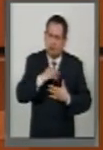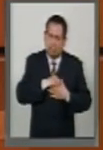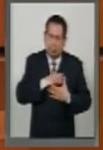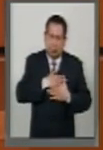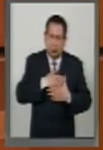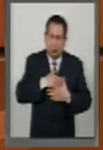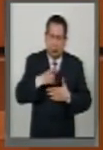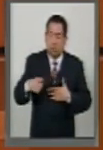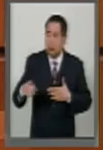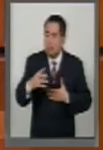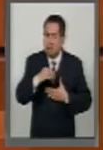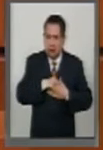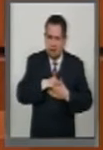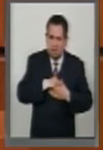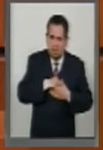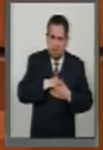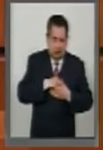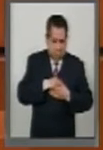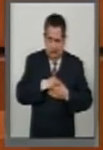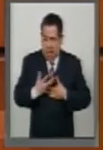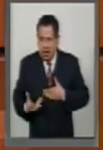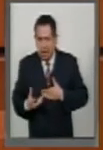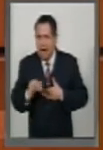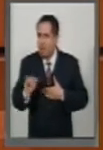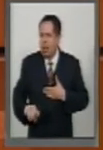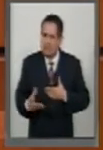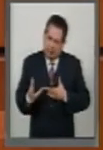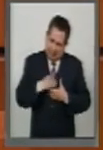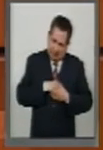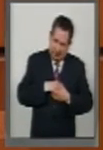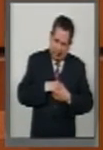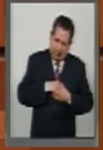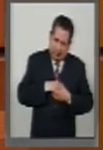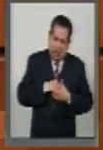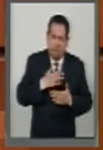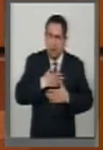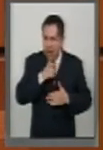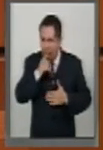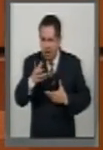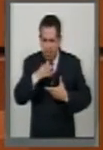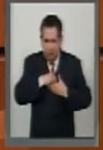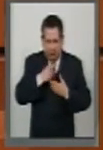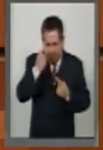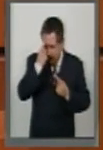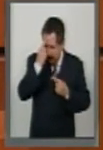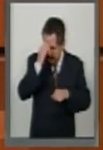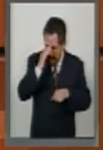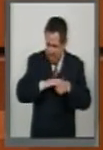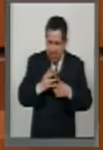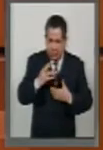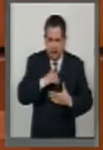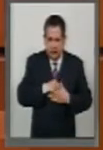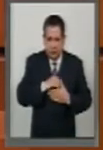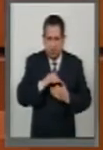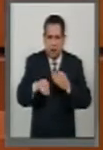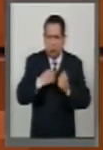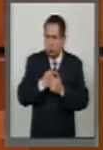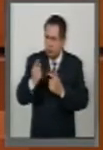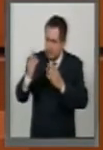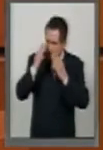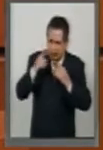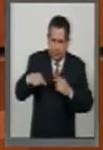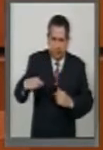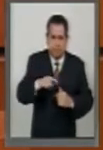porque ustedes nunca van a volver a salir de mi alma y de mi cerebro con todas sus